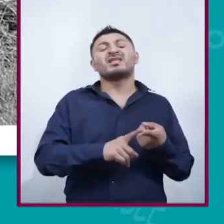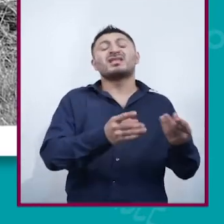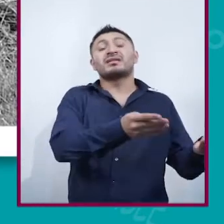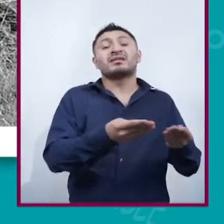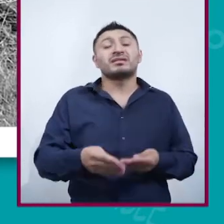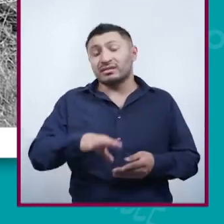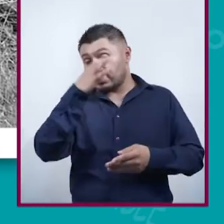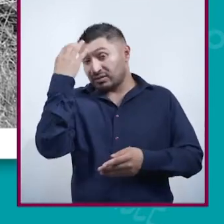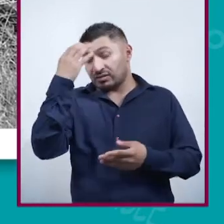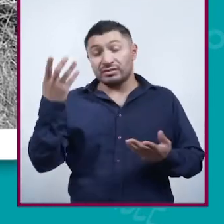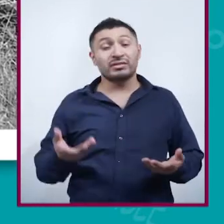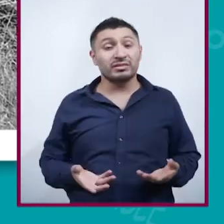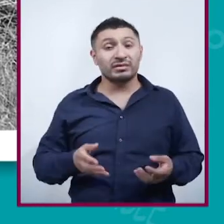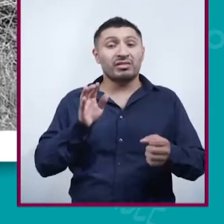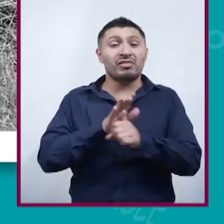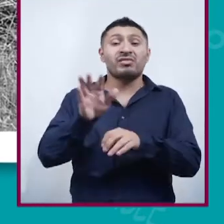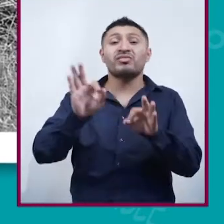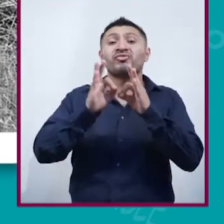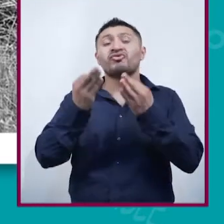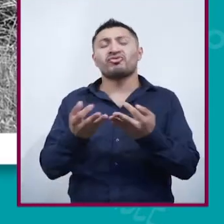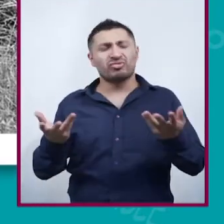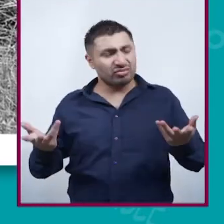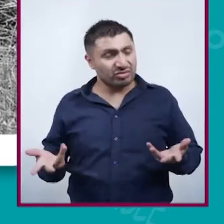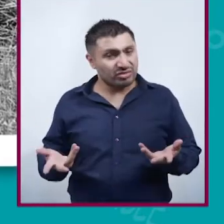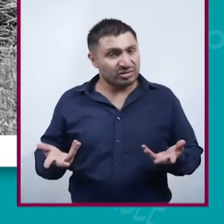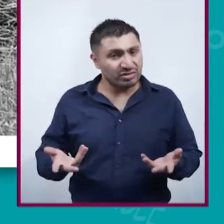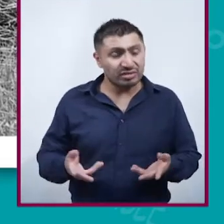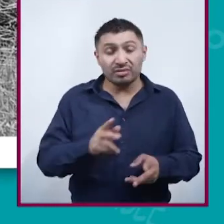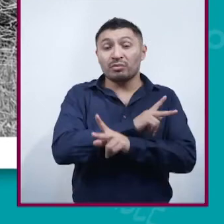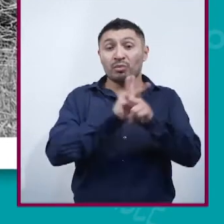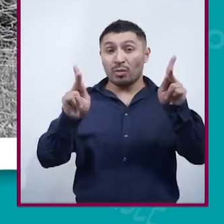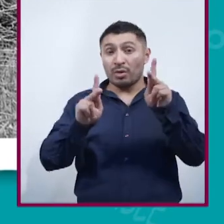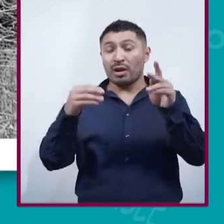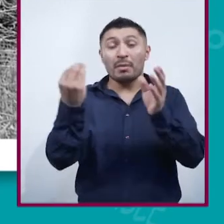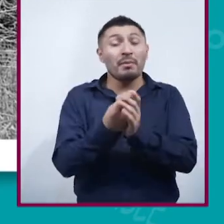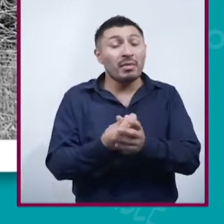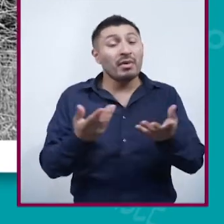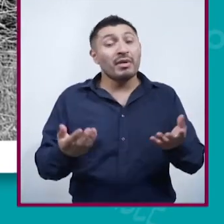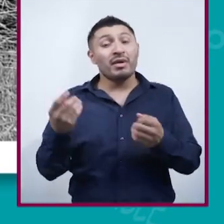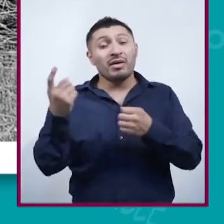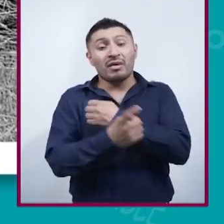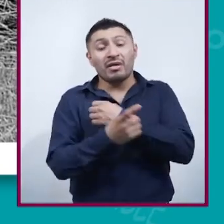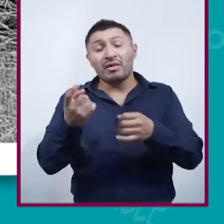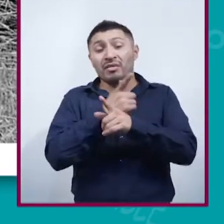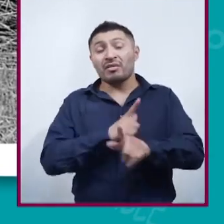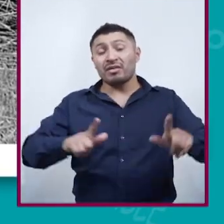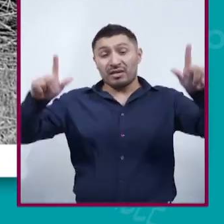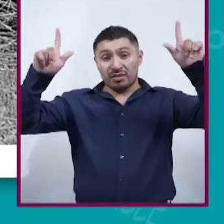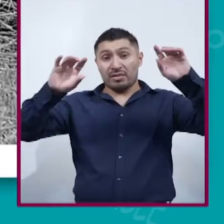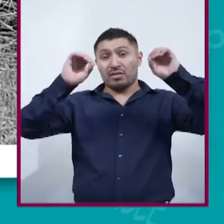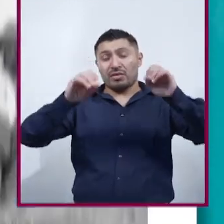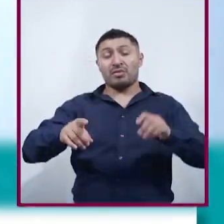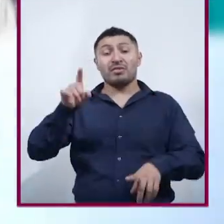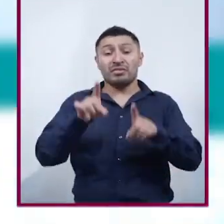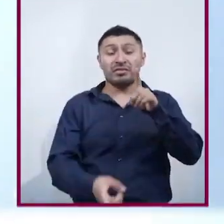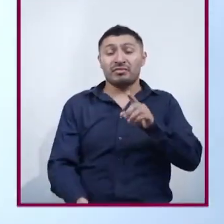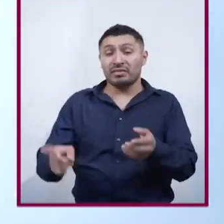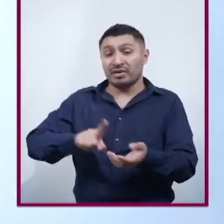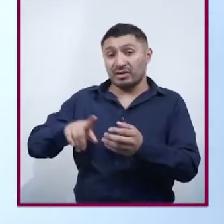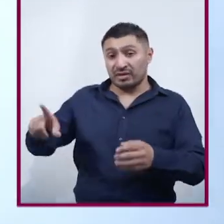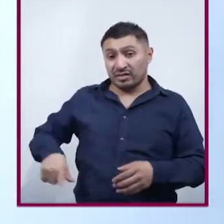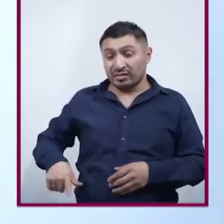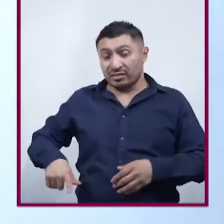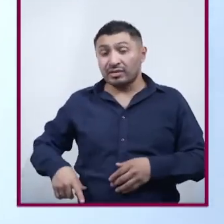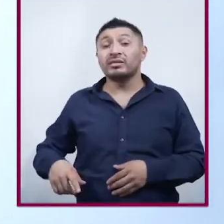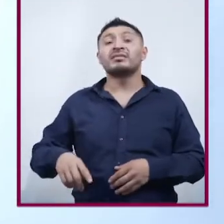que precisa para trabajar. ¿Qué tipo de organismo es? ¿Público o privado? ¿Autónomo o dependiente del Estado?